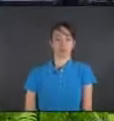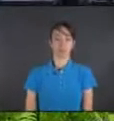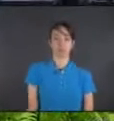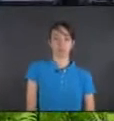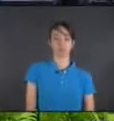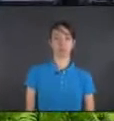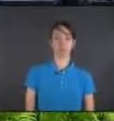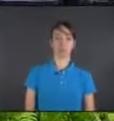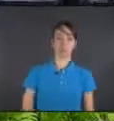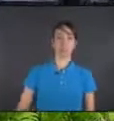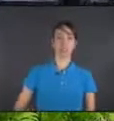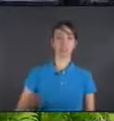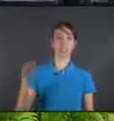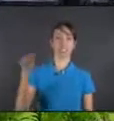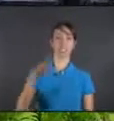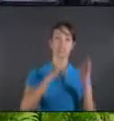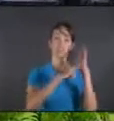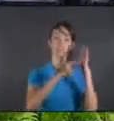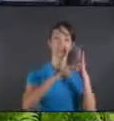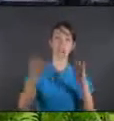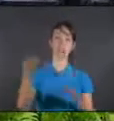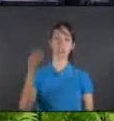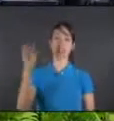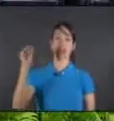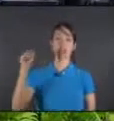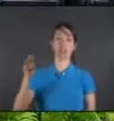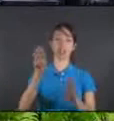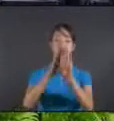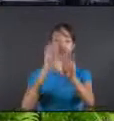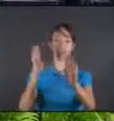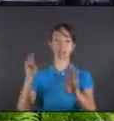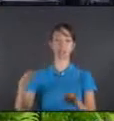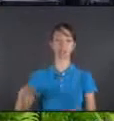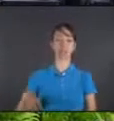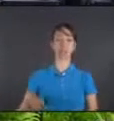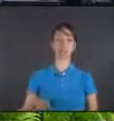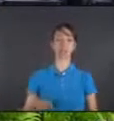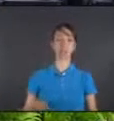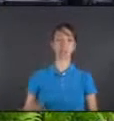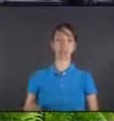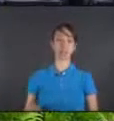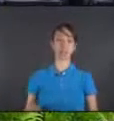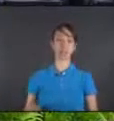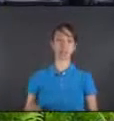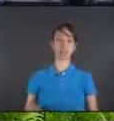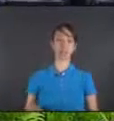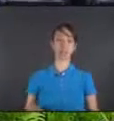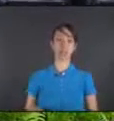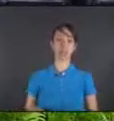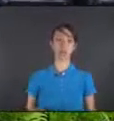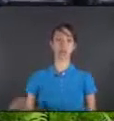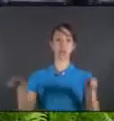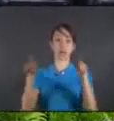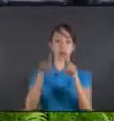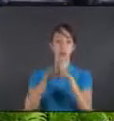el aceite. No se preocupe, no estoy hablando que lo van a operar de los ojos, estoy hablando de la